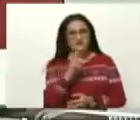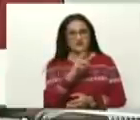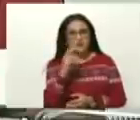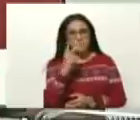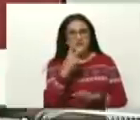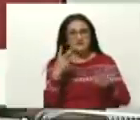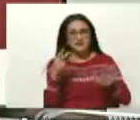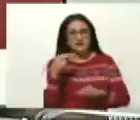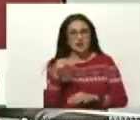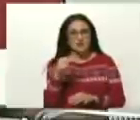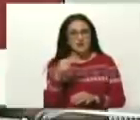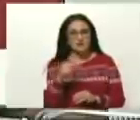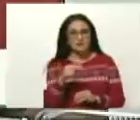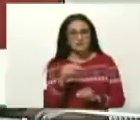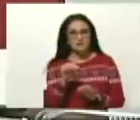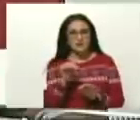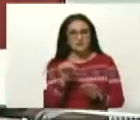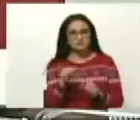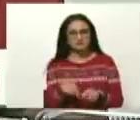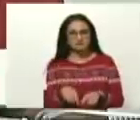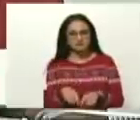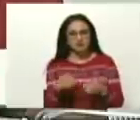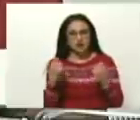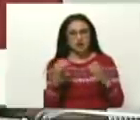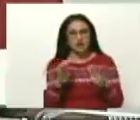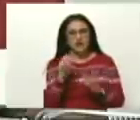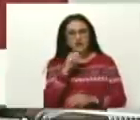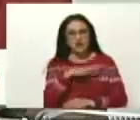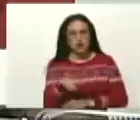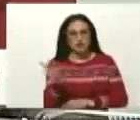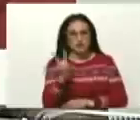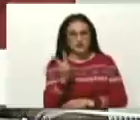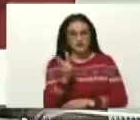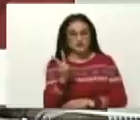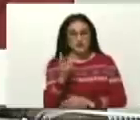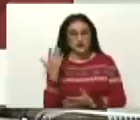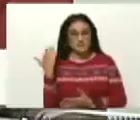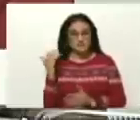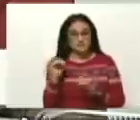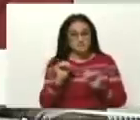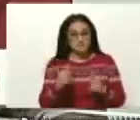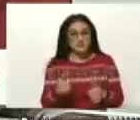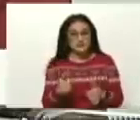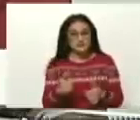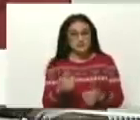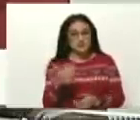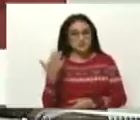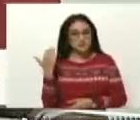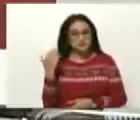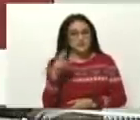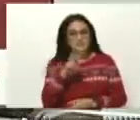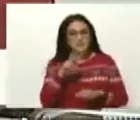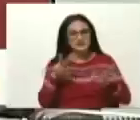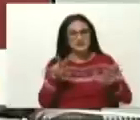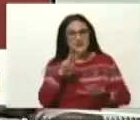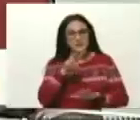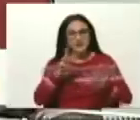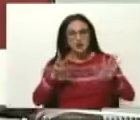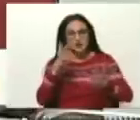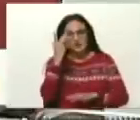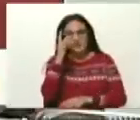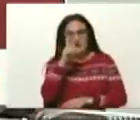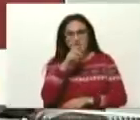terminó de partir en dos la historia de Venezuela, que se había iniciado aquel 27 y 28 de febrero del